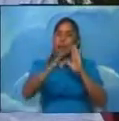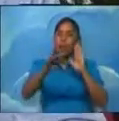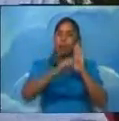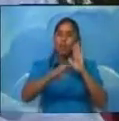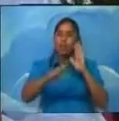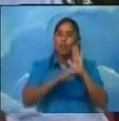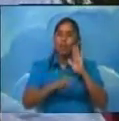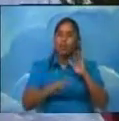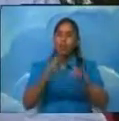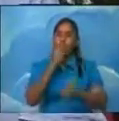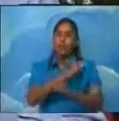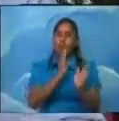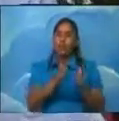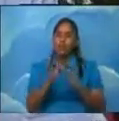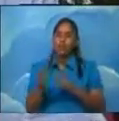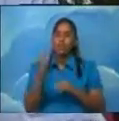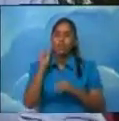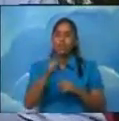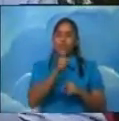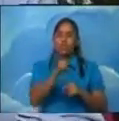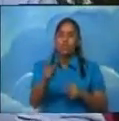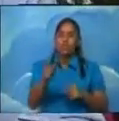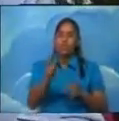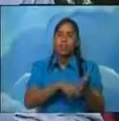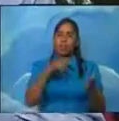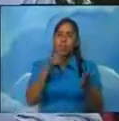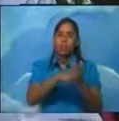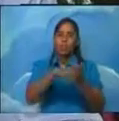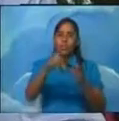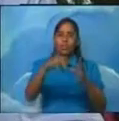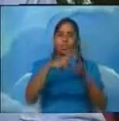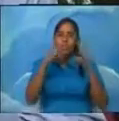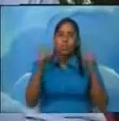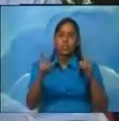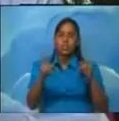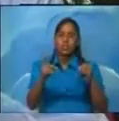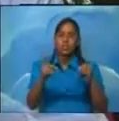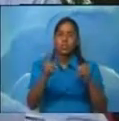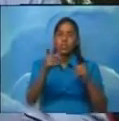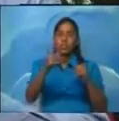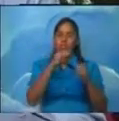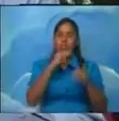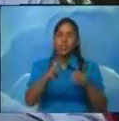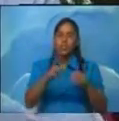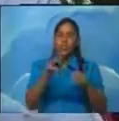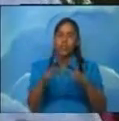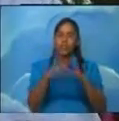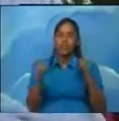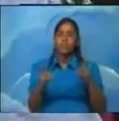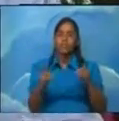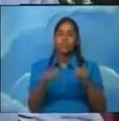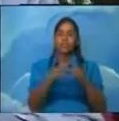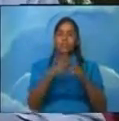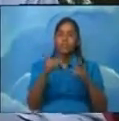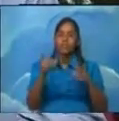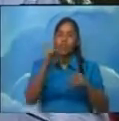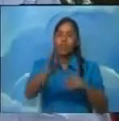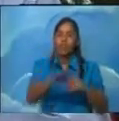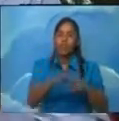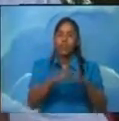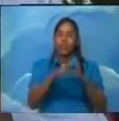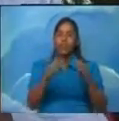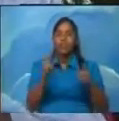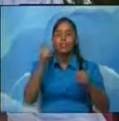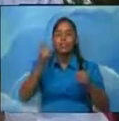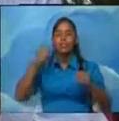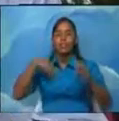dijo: bueno, si ustedes se postran ante dioses ajenos, la ira de Jehová se va a encender sobre ti y